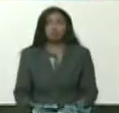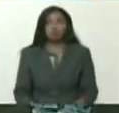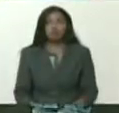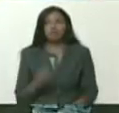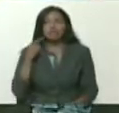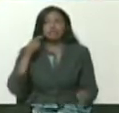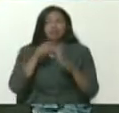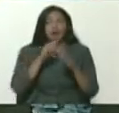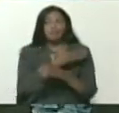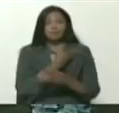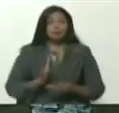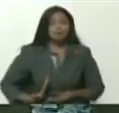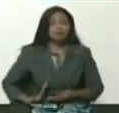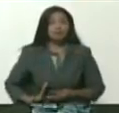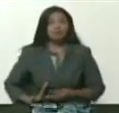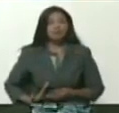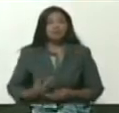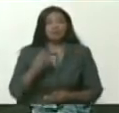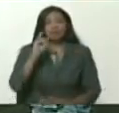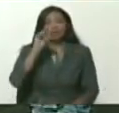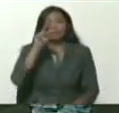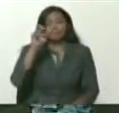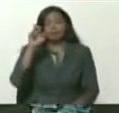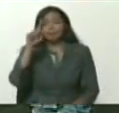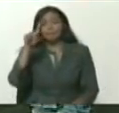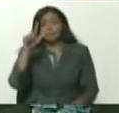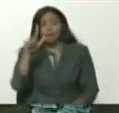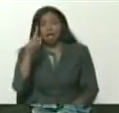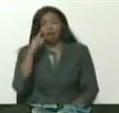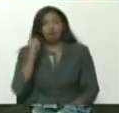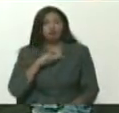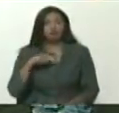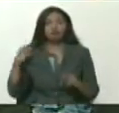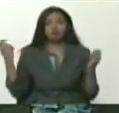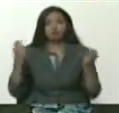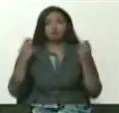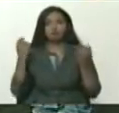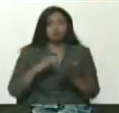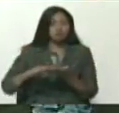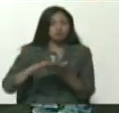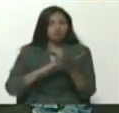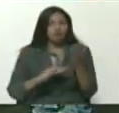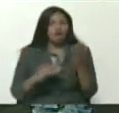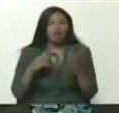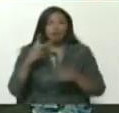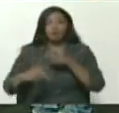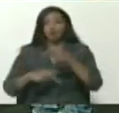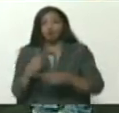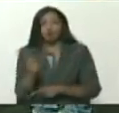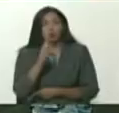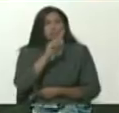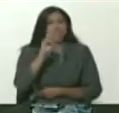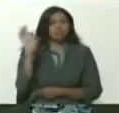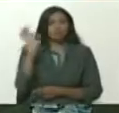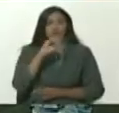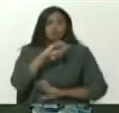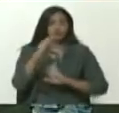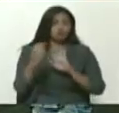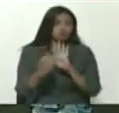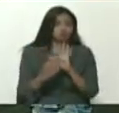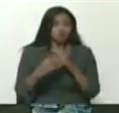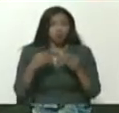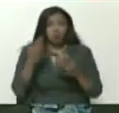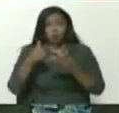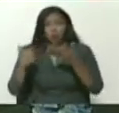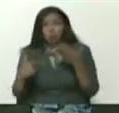designado presidente de Invepal. Tenemos que elevar a Invepal, recuperar la producción 100%, garantizar toda la